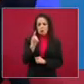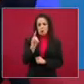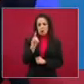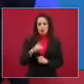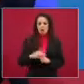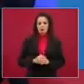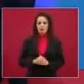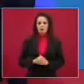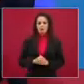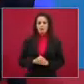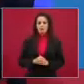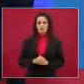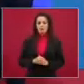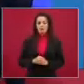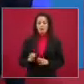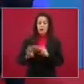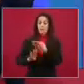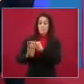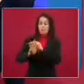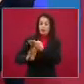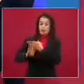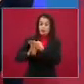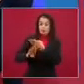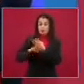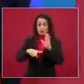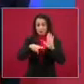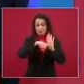Neutrales, 21.